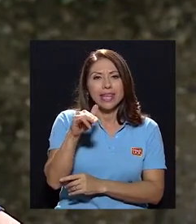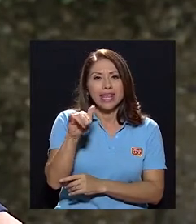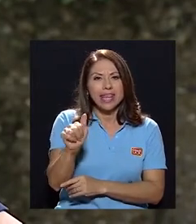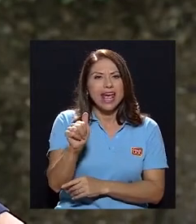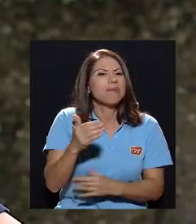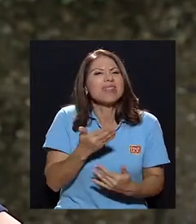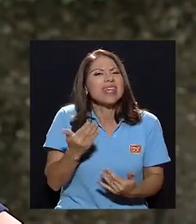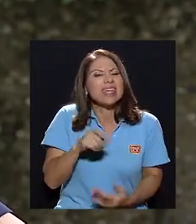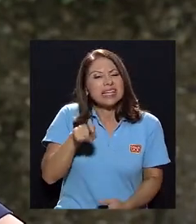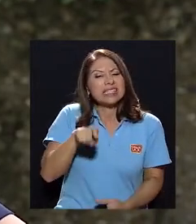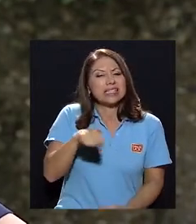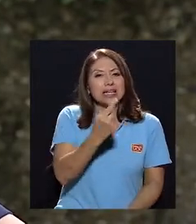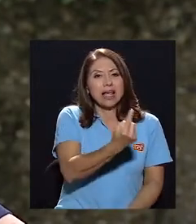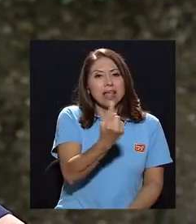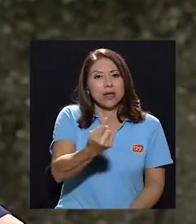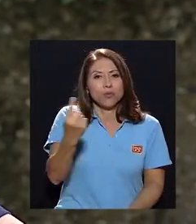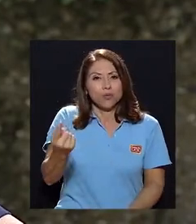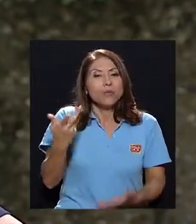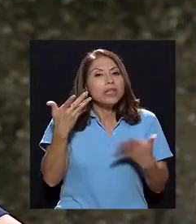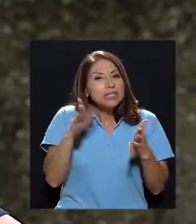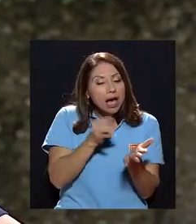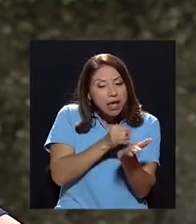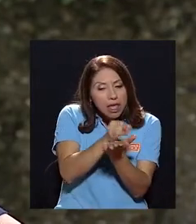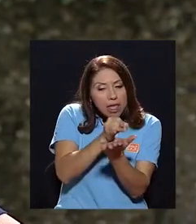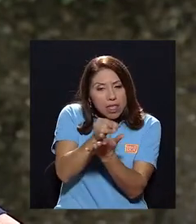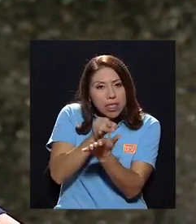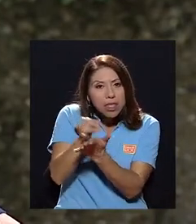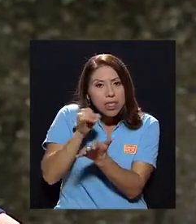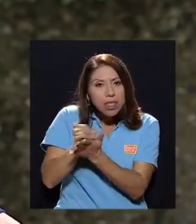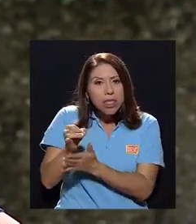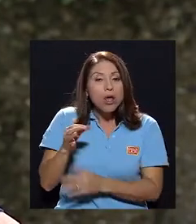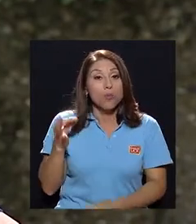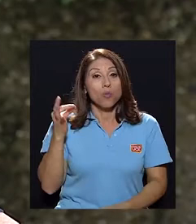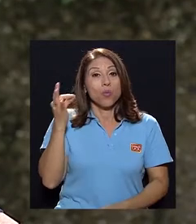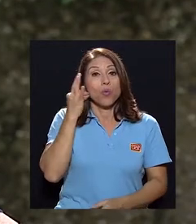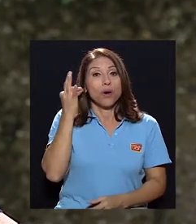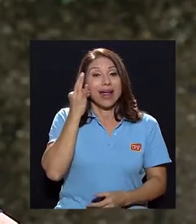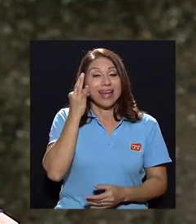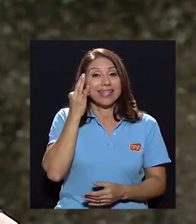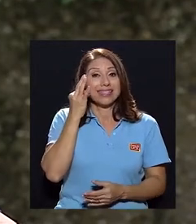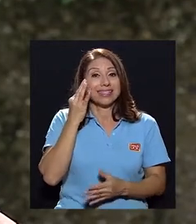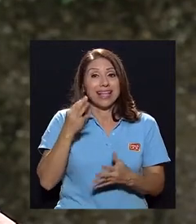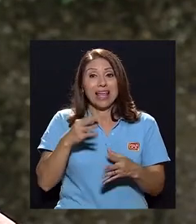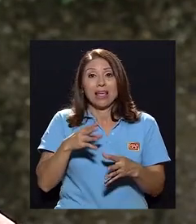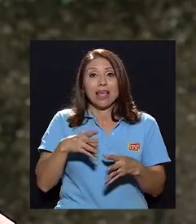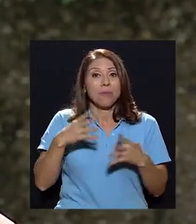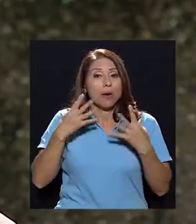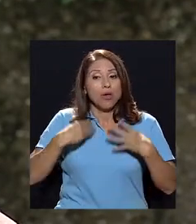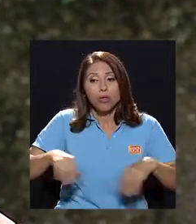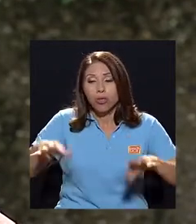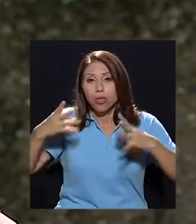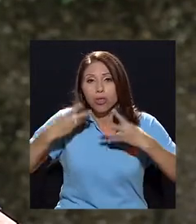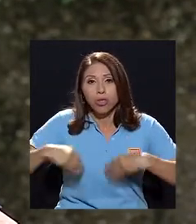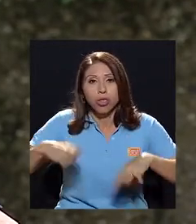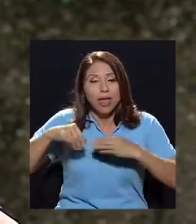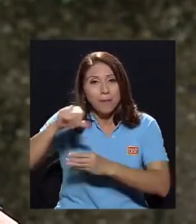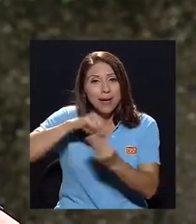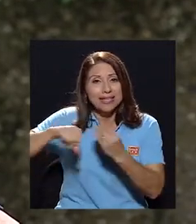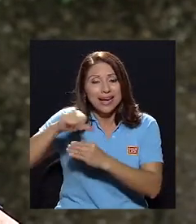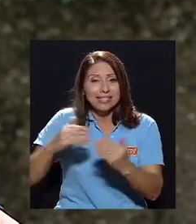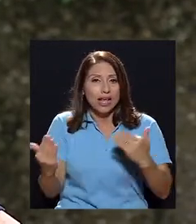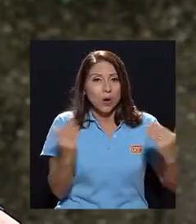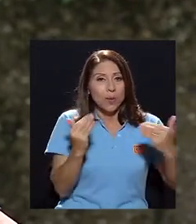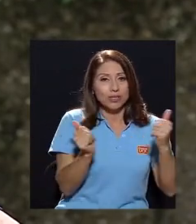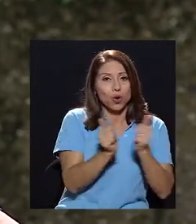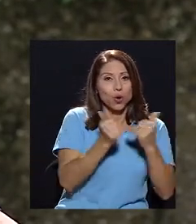uno. Se ha visto en estudios que las mujeres gastamos más o quemamos más grasa en comparación con los hombres. Entonces, las mujeres gastamos